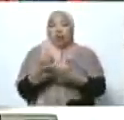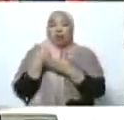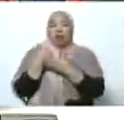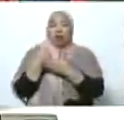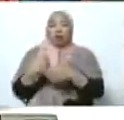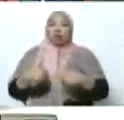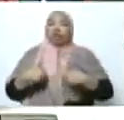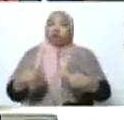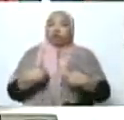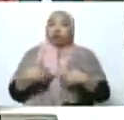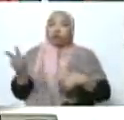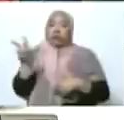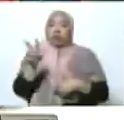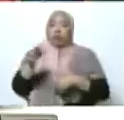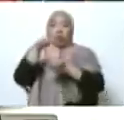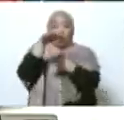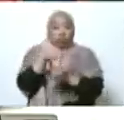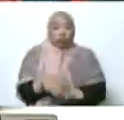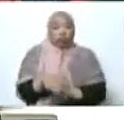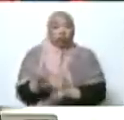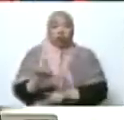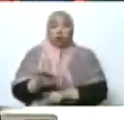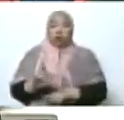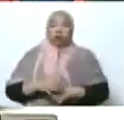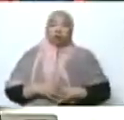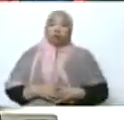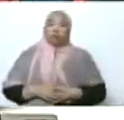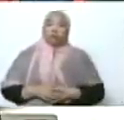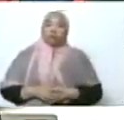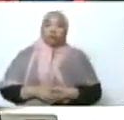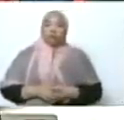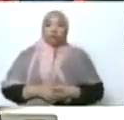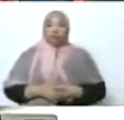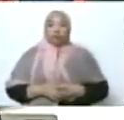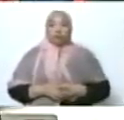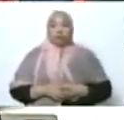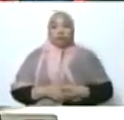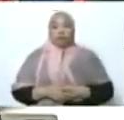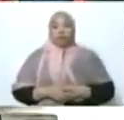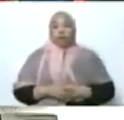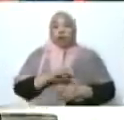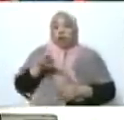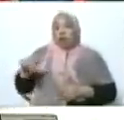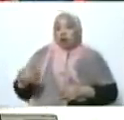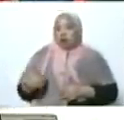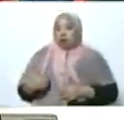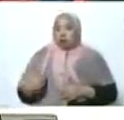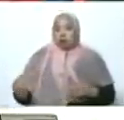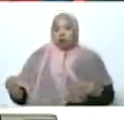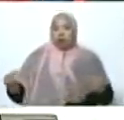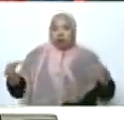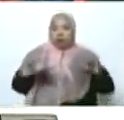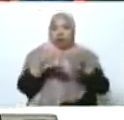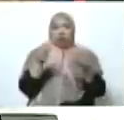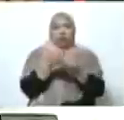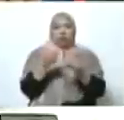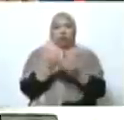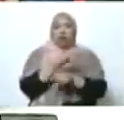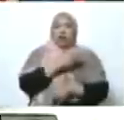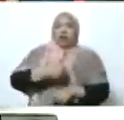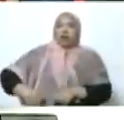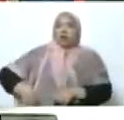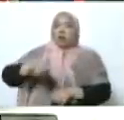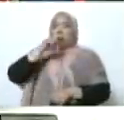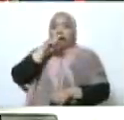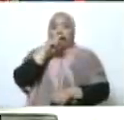país. No, nosotros no vamos a una mesa de negociación como dice, a pedir cacao. El presidente lo ha dicho, no le pedimos cacao a